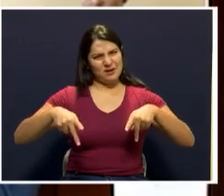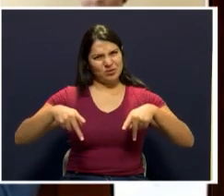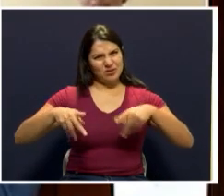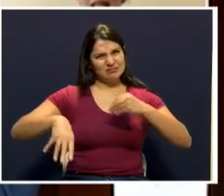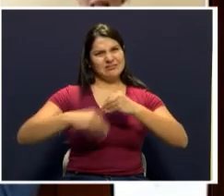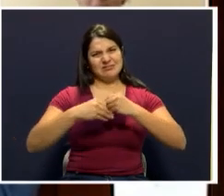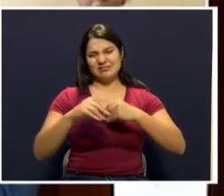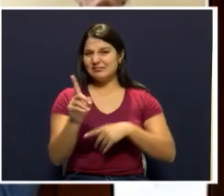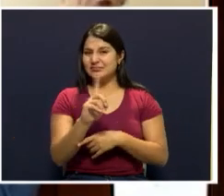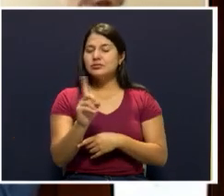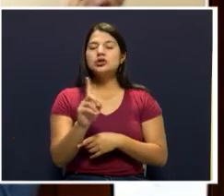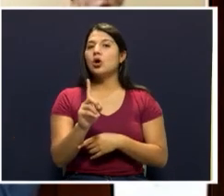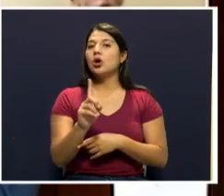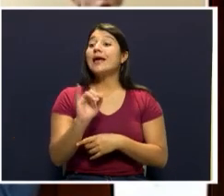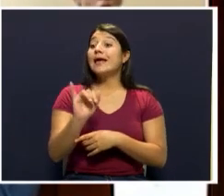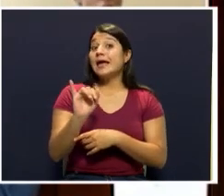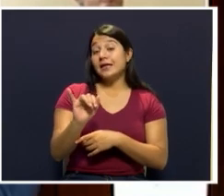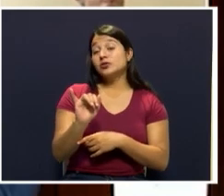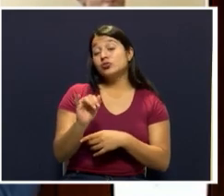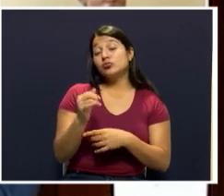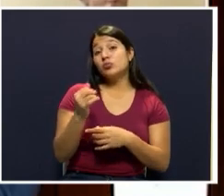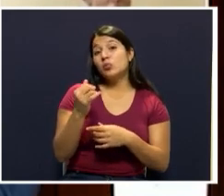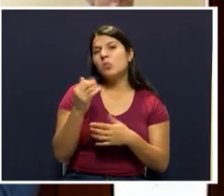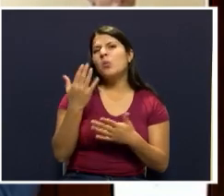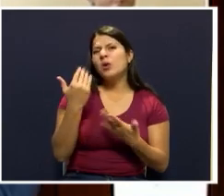tiene mucho que ver con las medidas que hemos tomado